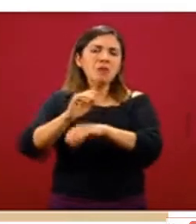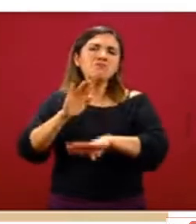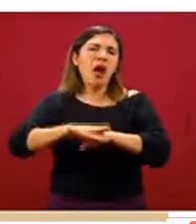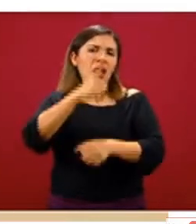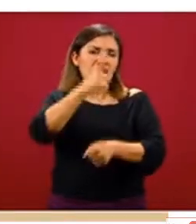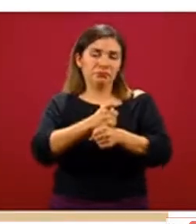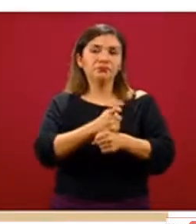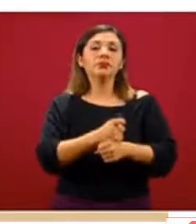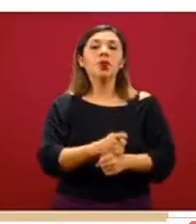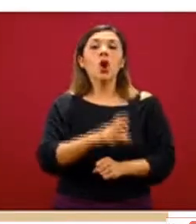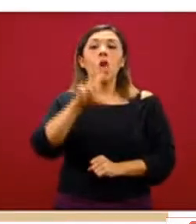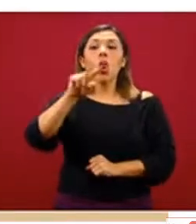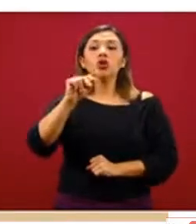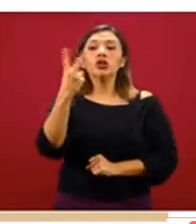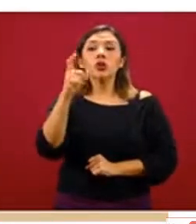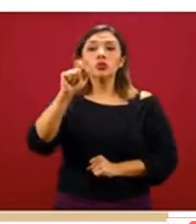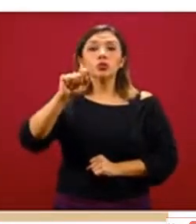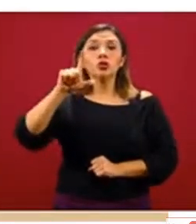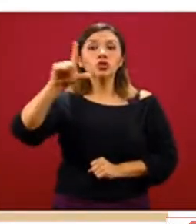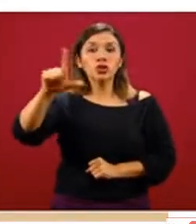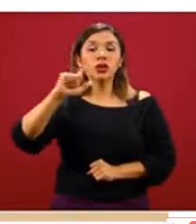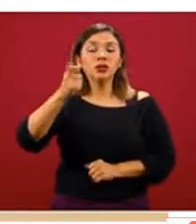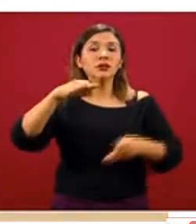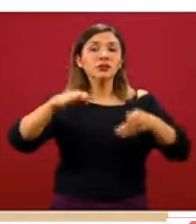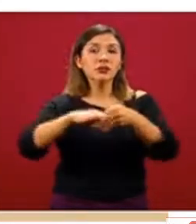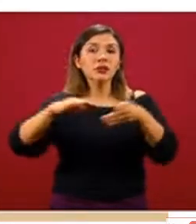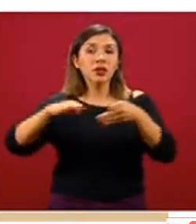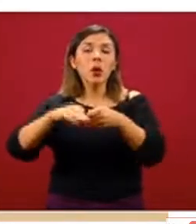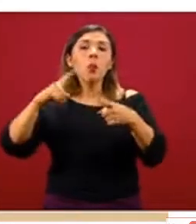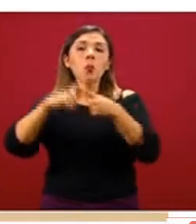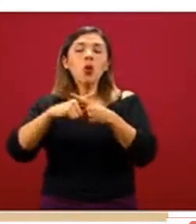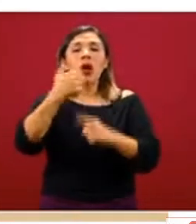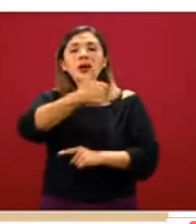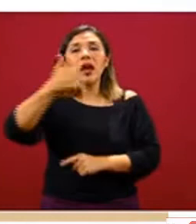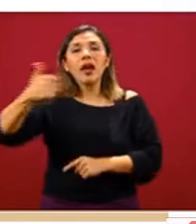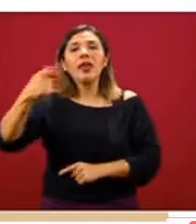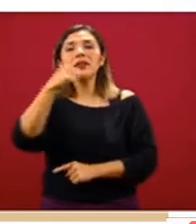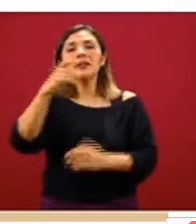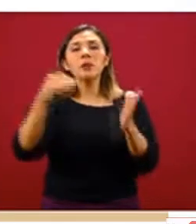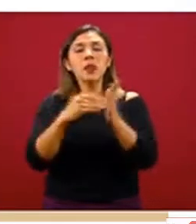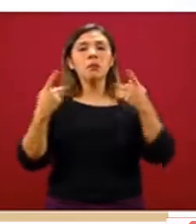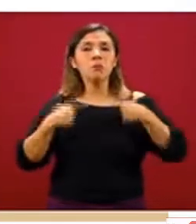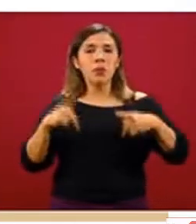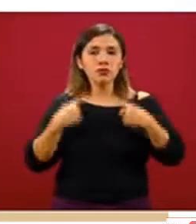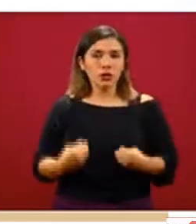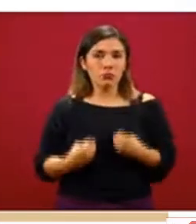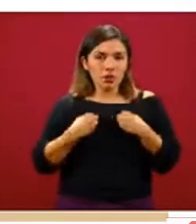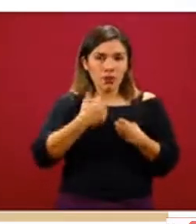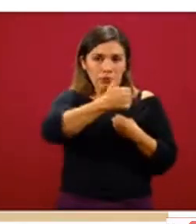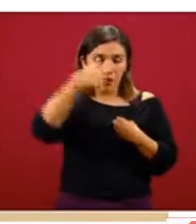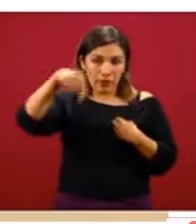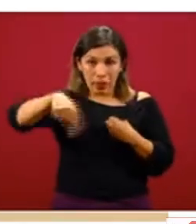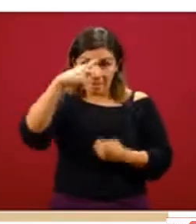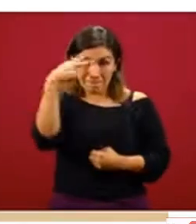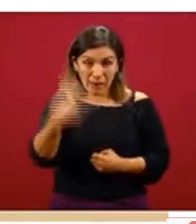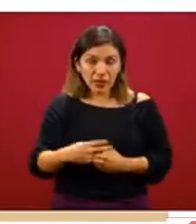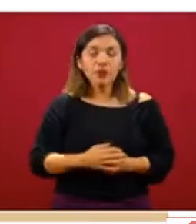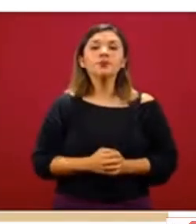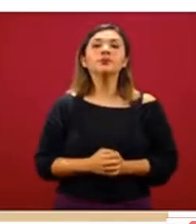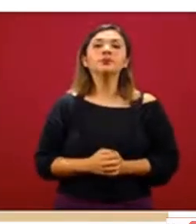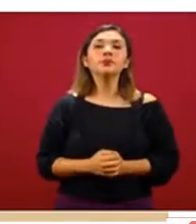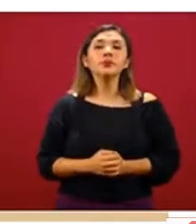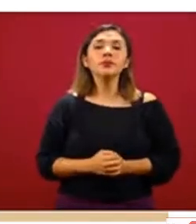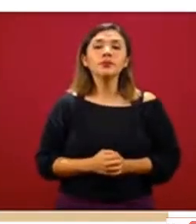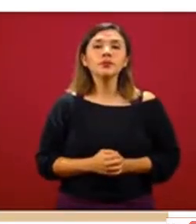carga. 82.7 la incidencia por 100,000 habitantes que hasta el momento se ha presentado en México. En la